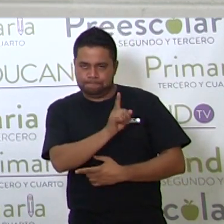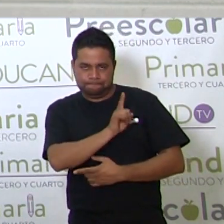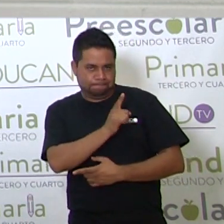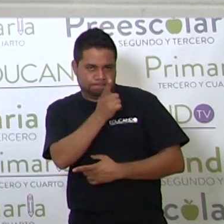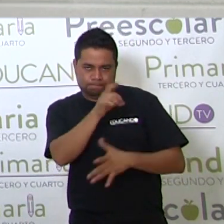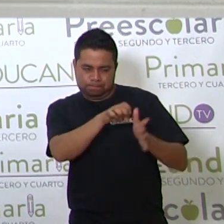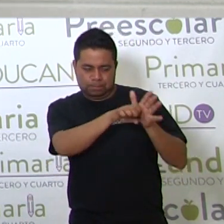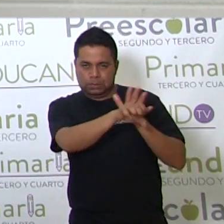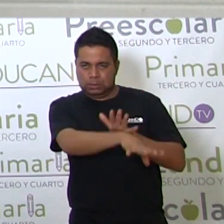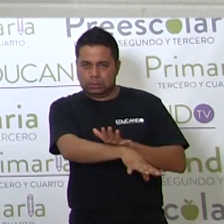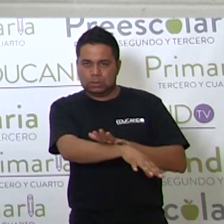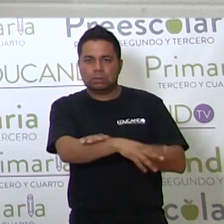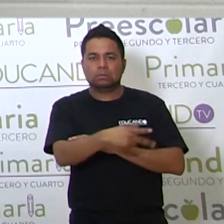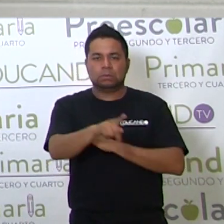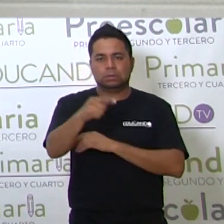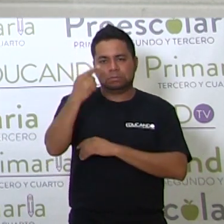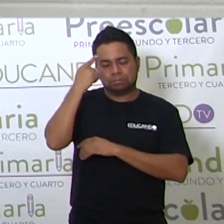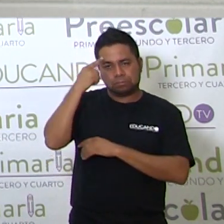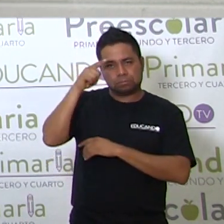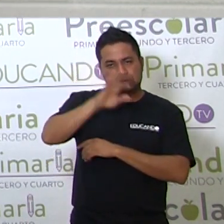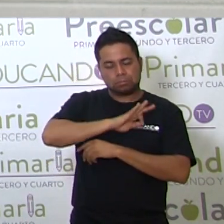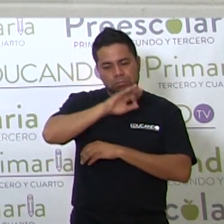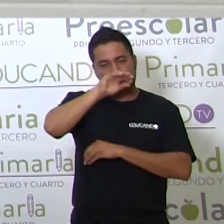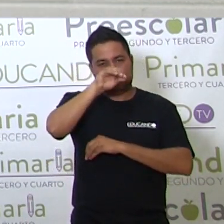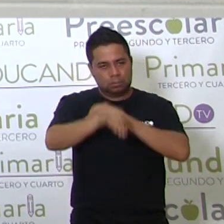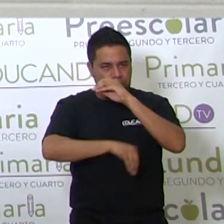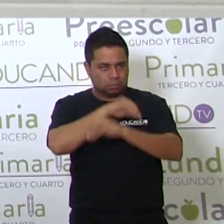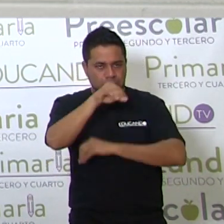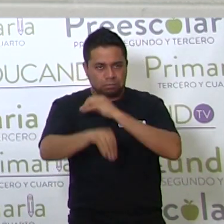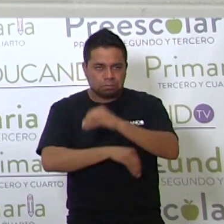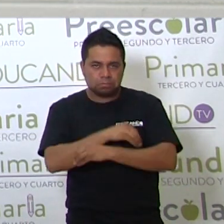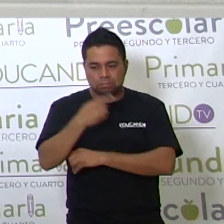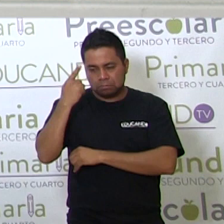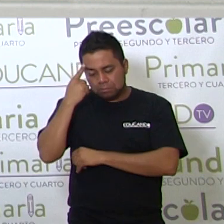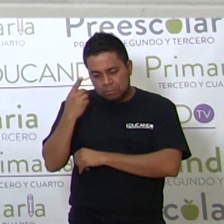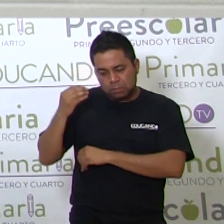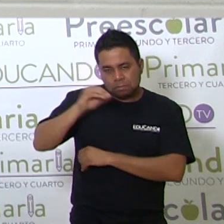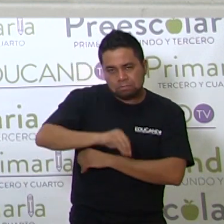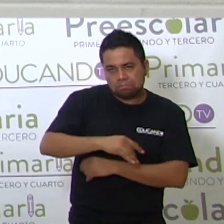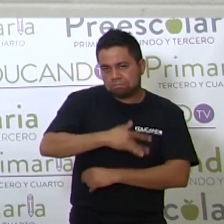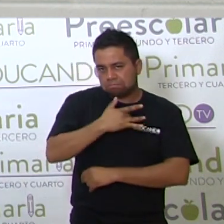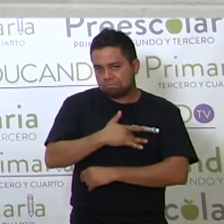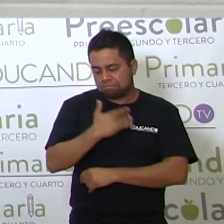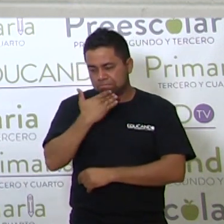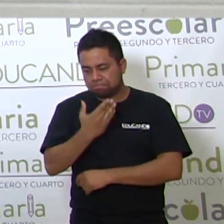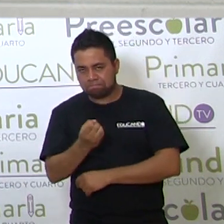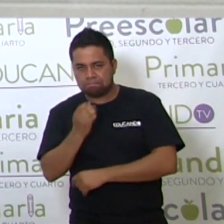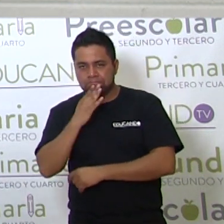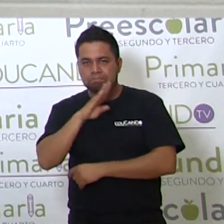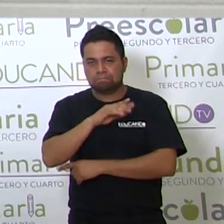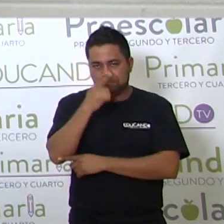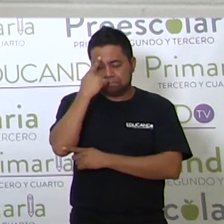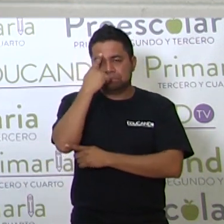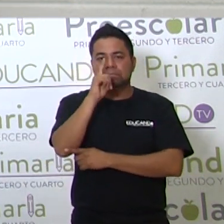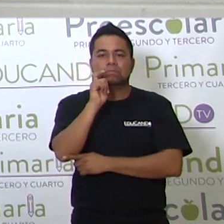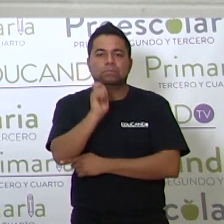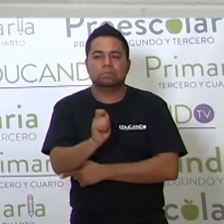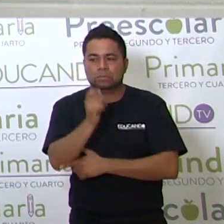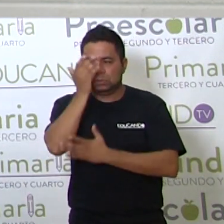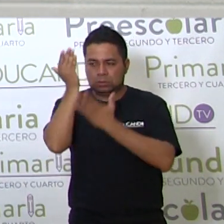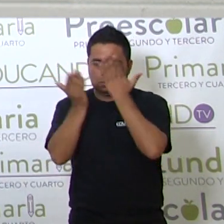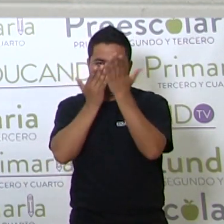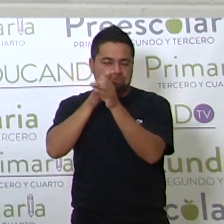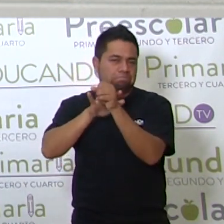realizando el mapa conceptual que ustedes crean que es pertinente para lo que están